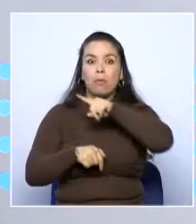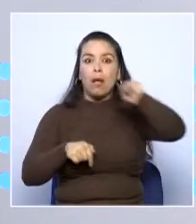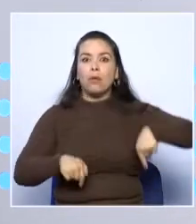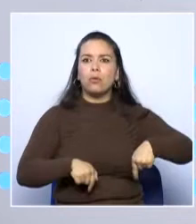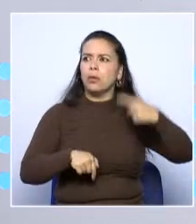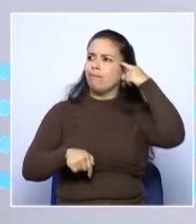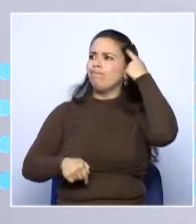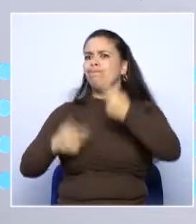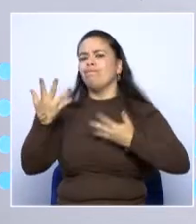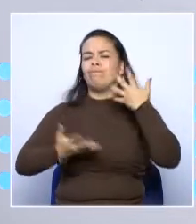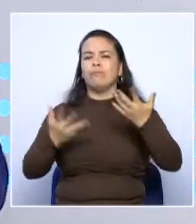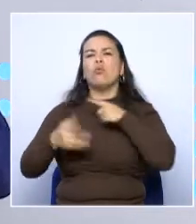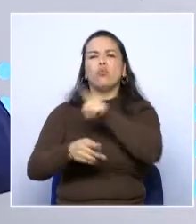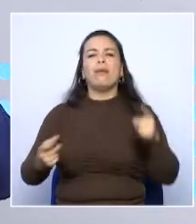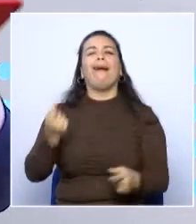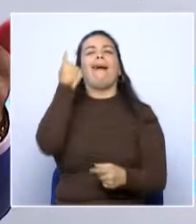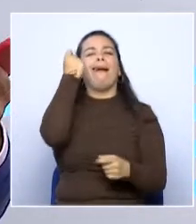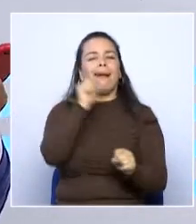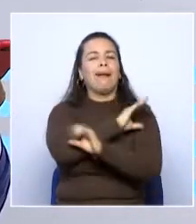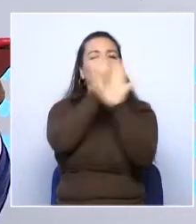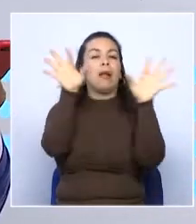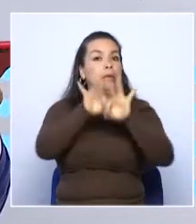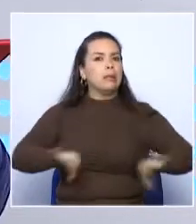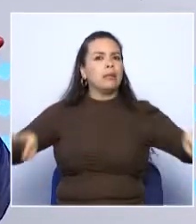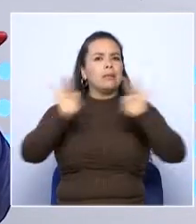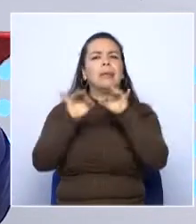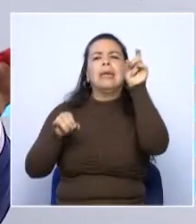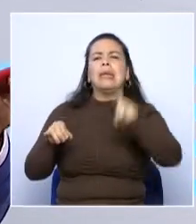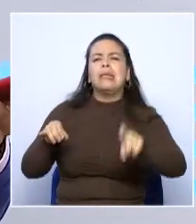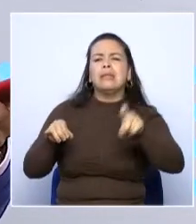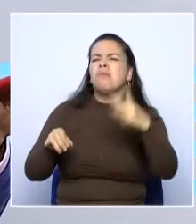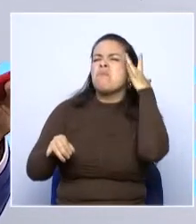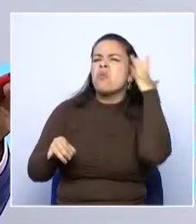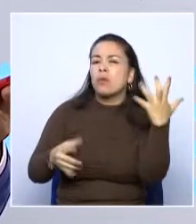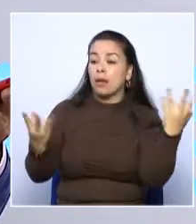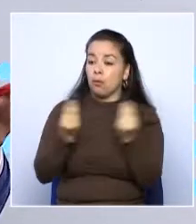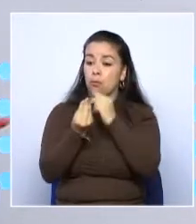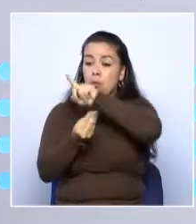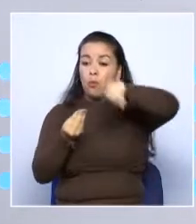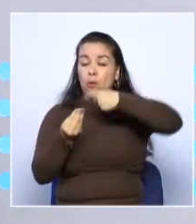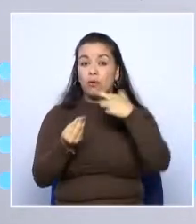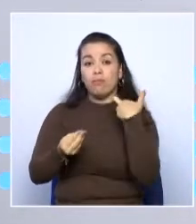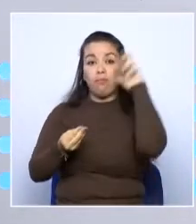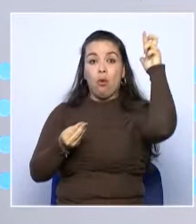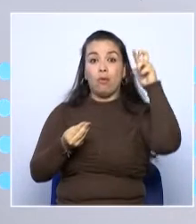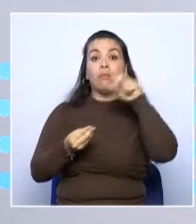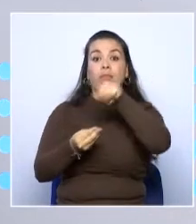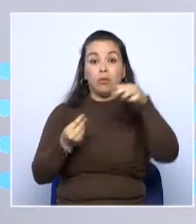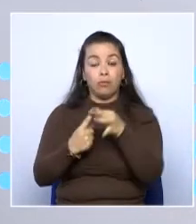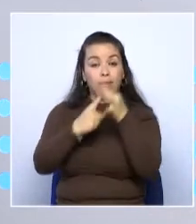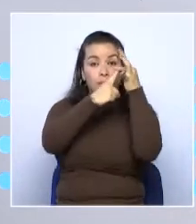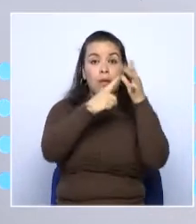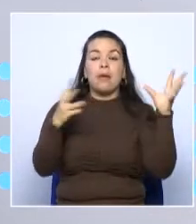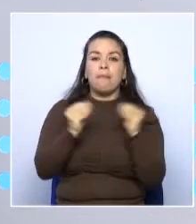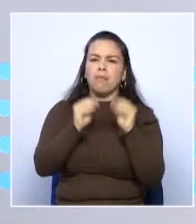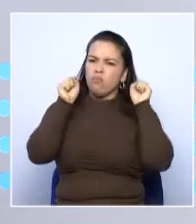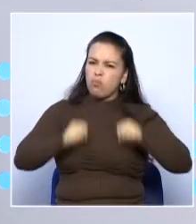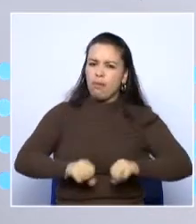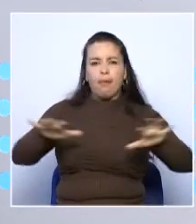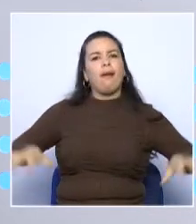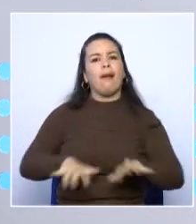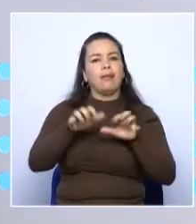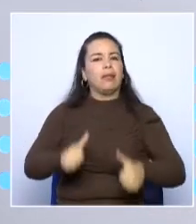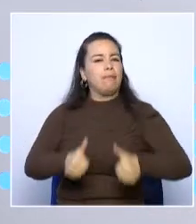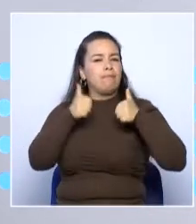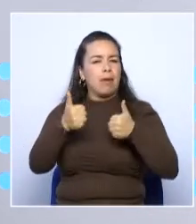tienen para que ustedes entiendan por qué se necesita un equipo interdisciplinario de profesionales y poder hacer un